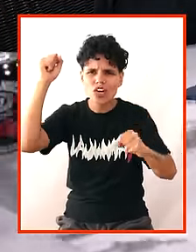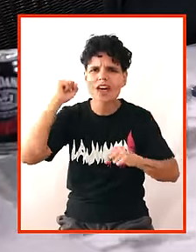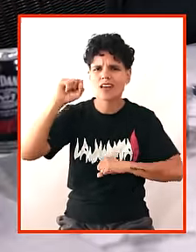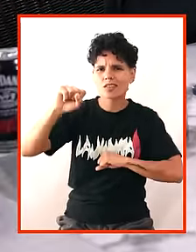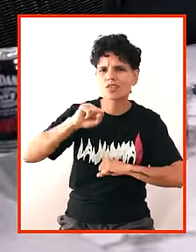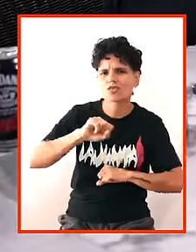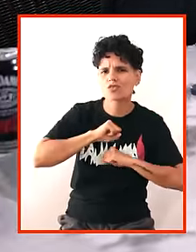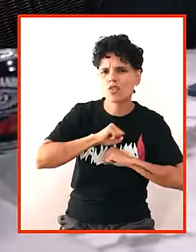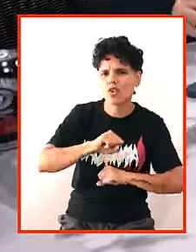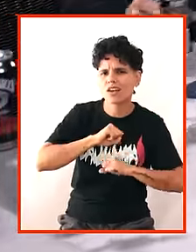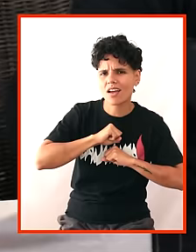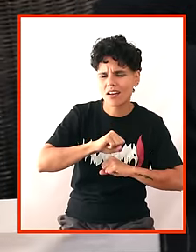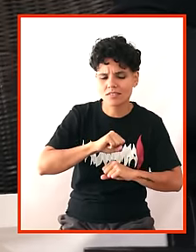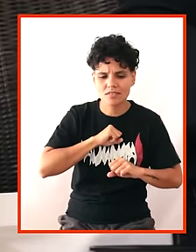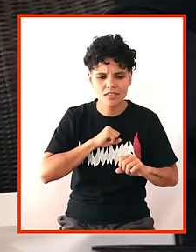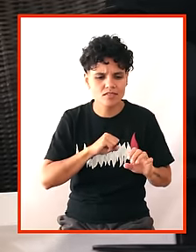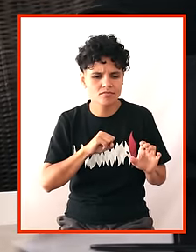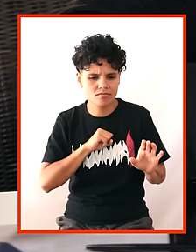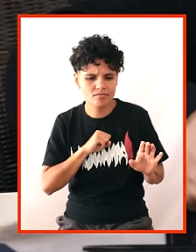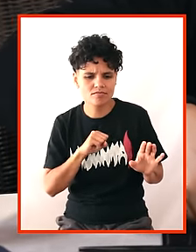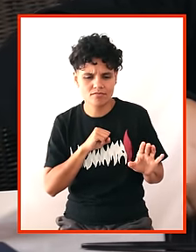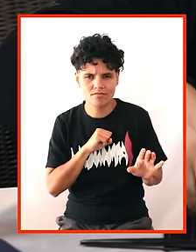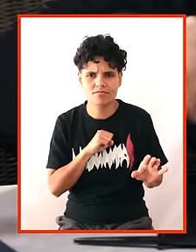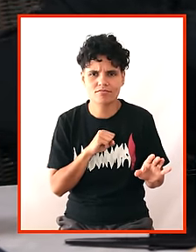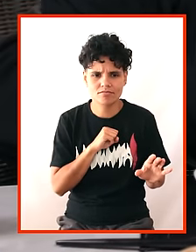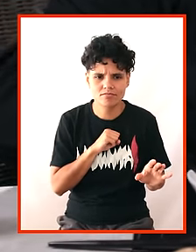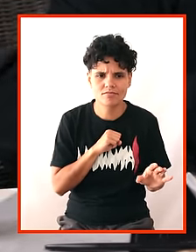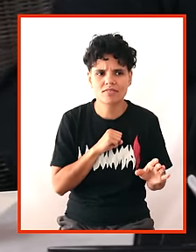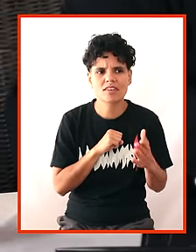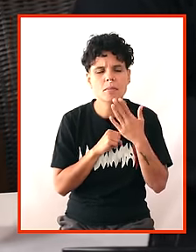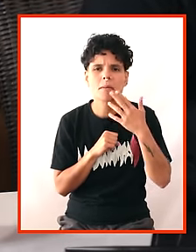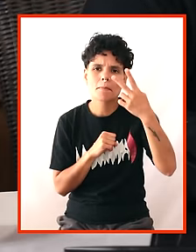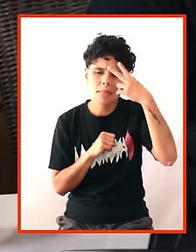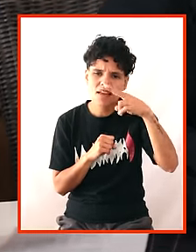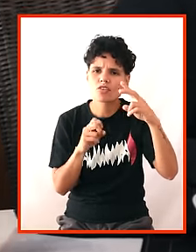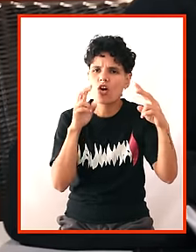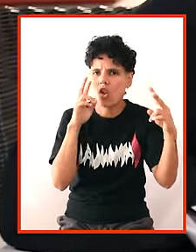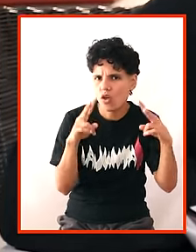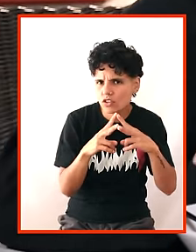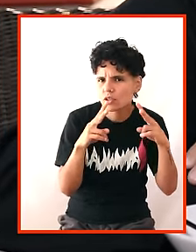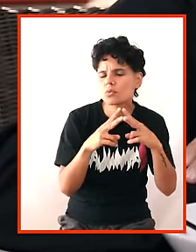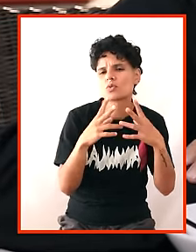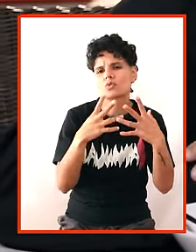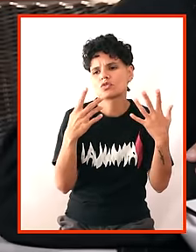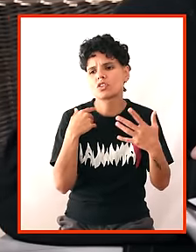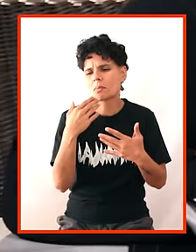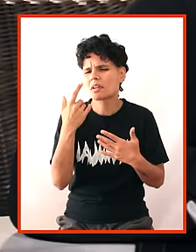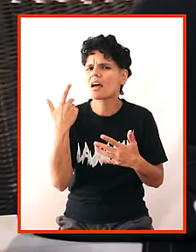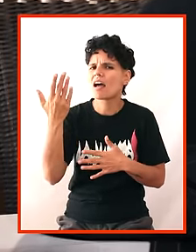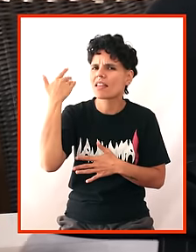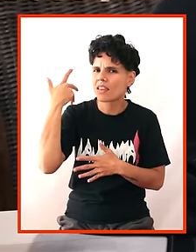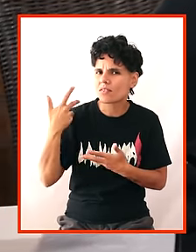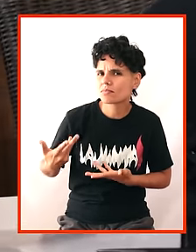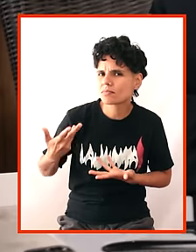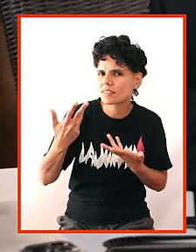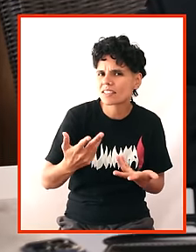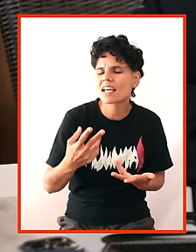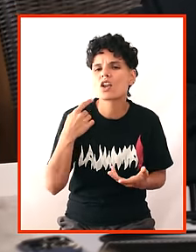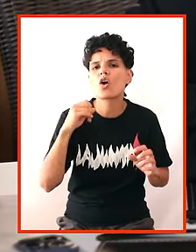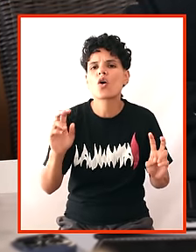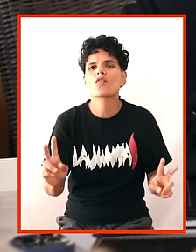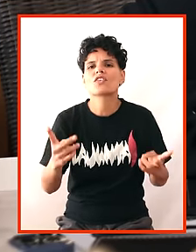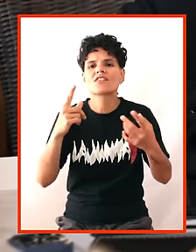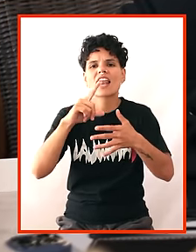podía como conocer a N gente. Nos frecuentábamos mucho en México y nos habían invitado a nosotros a tocar, hacer un Vive Latino que se hizo acá. Y